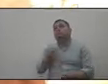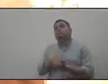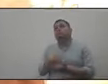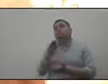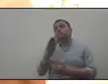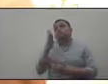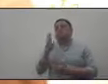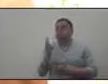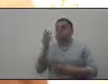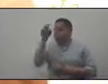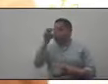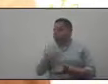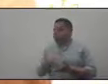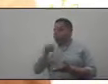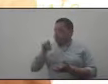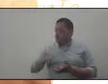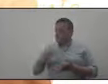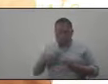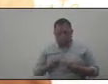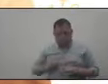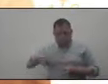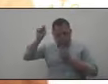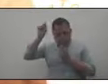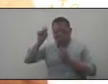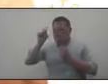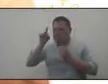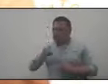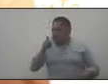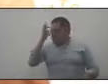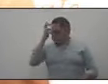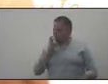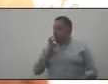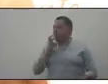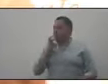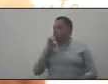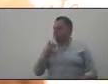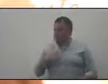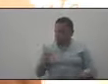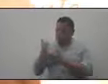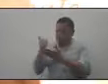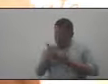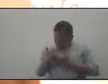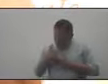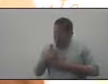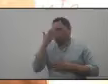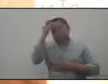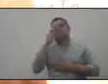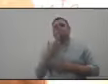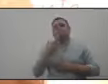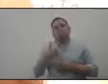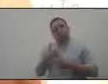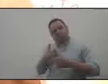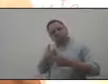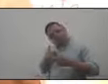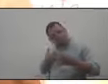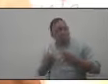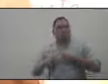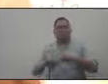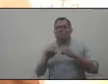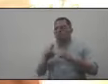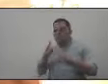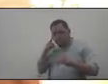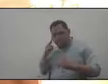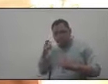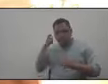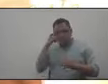estoy, si me necesita, lléveme. Y si es una prueba que me está colocando, ayúdeme a salir de esta prueba, pero no me vaya a dejar sufrir